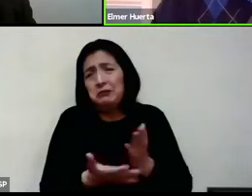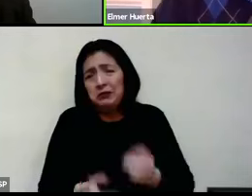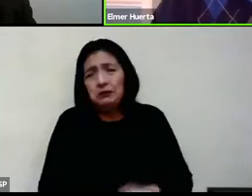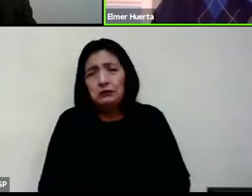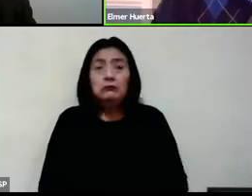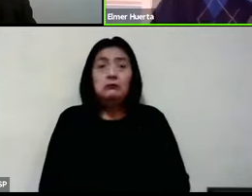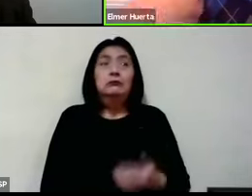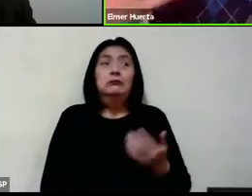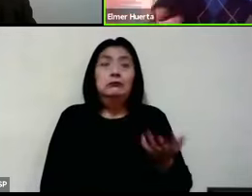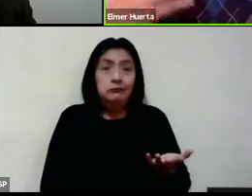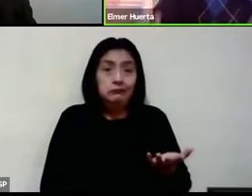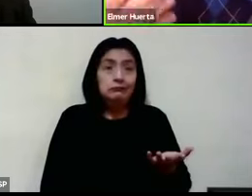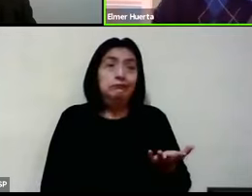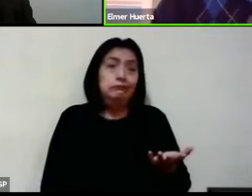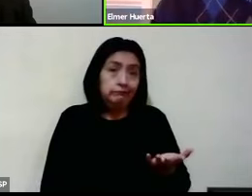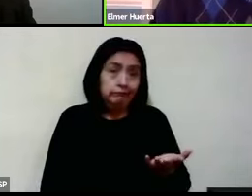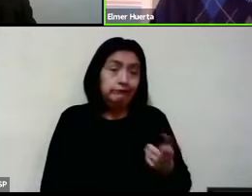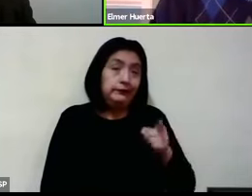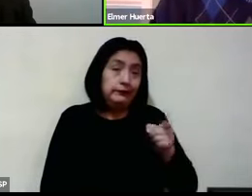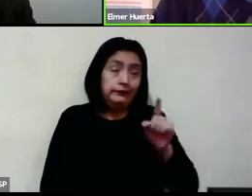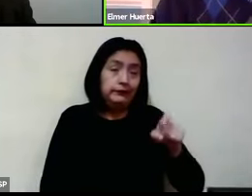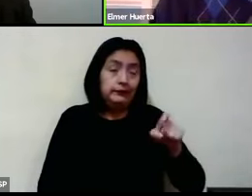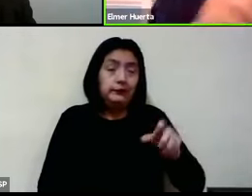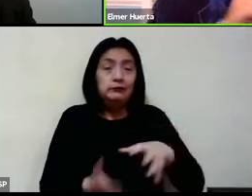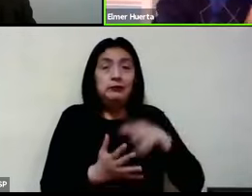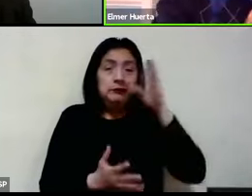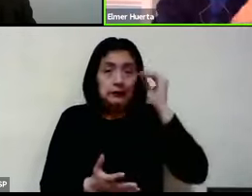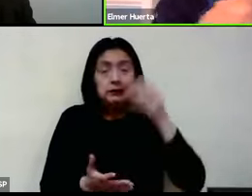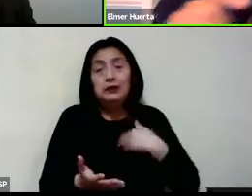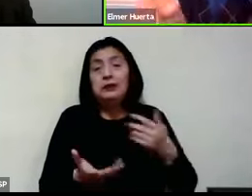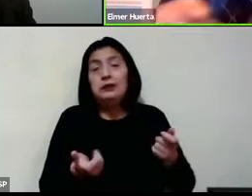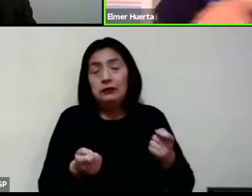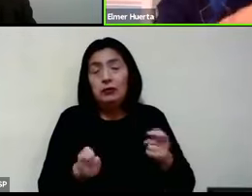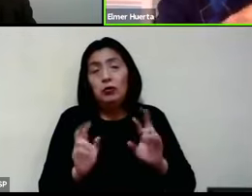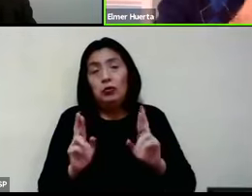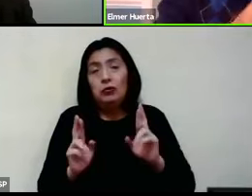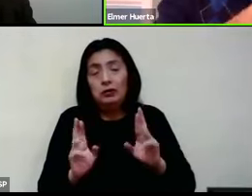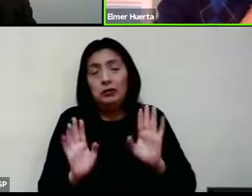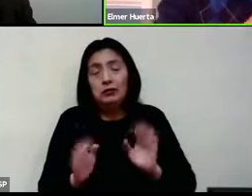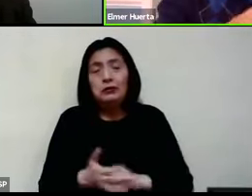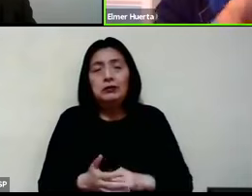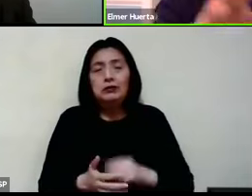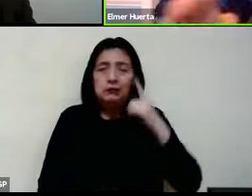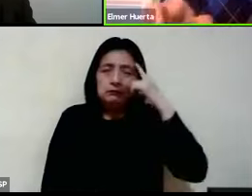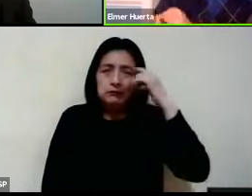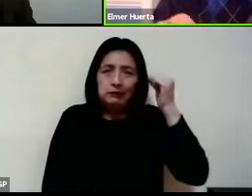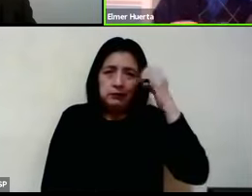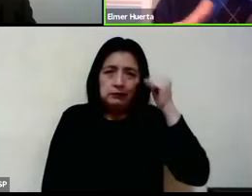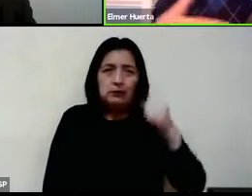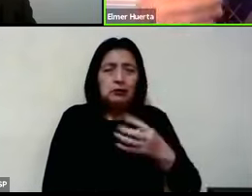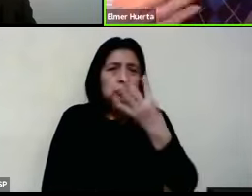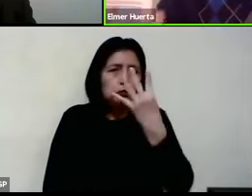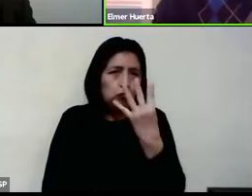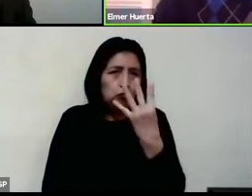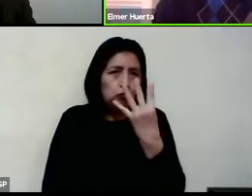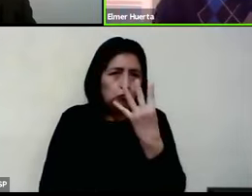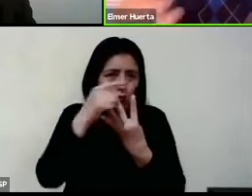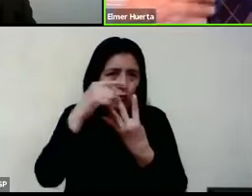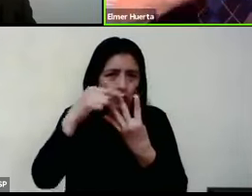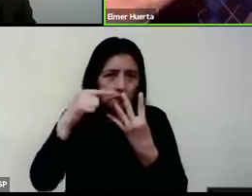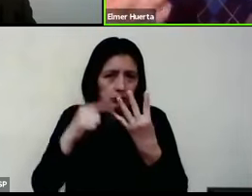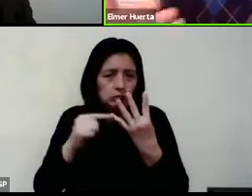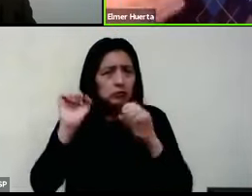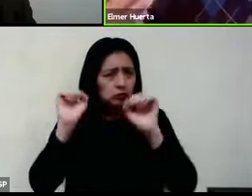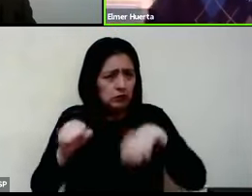Miren, eso es lo que hay que aprender a manejar. ¿Ok? Ojalá que puedan memorizar esto de los 4 elementos. Tenemos que